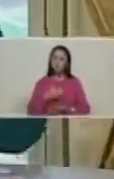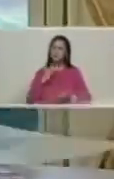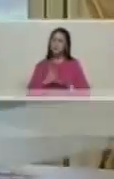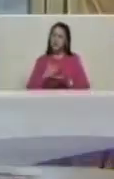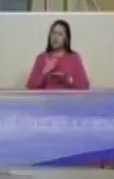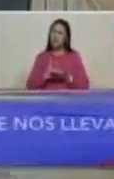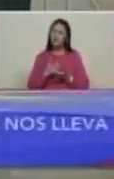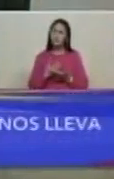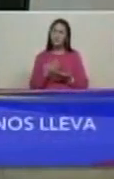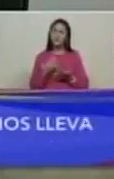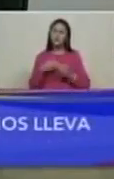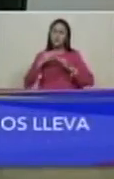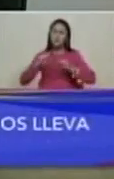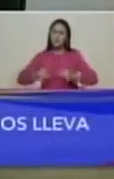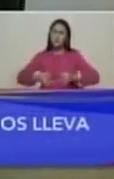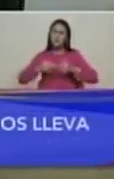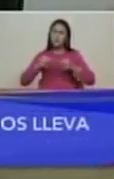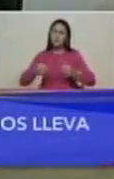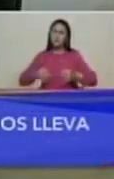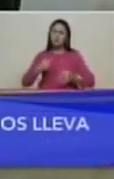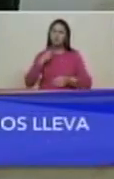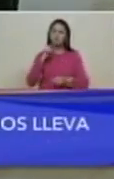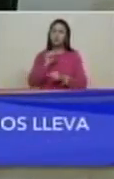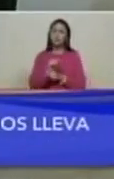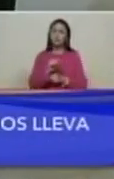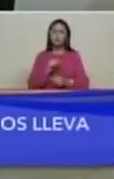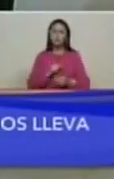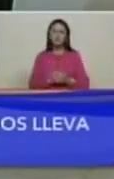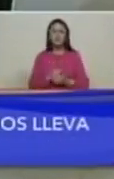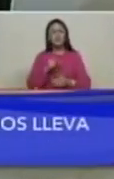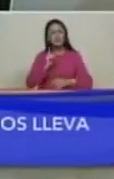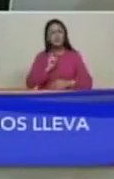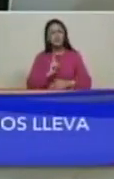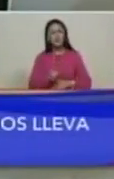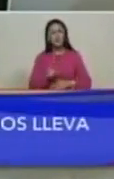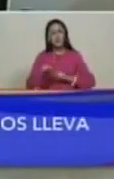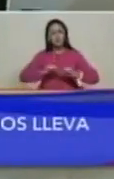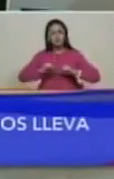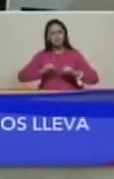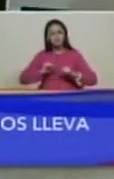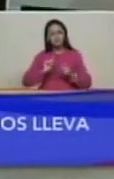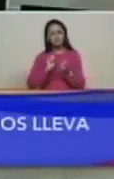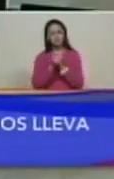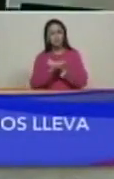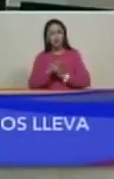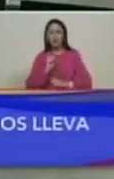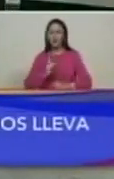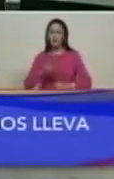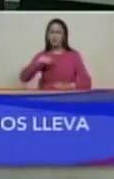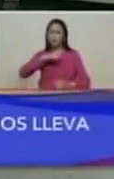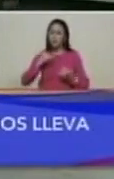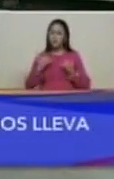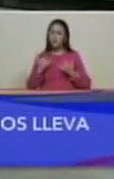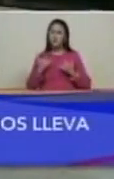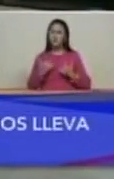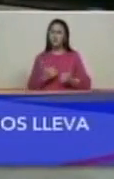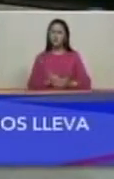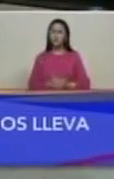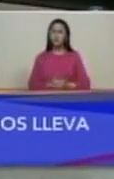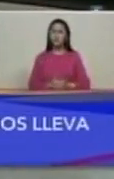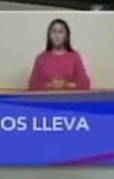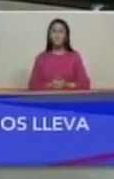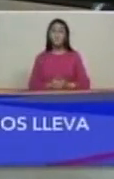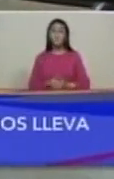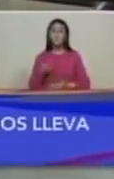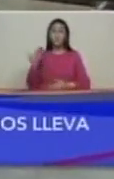el comandante Chávez como gran lección, siempre tenemos que ir a la acción transformadora. Por eso es tan